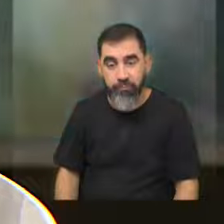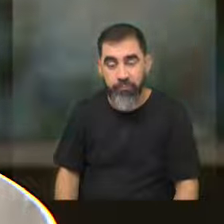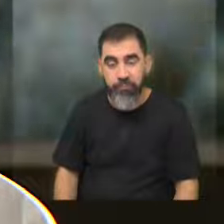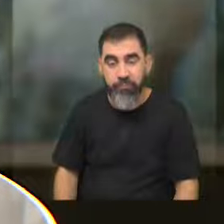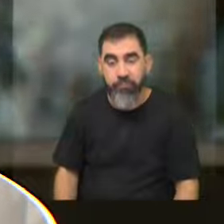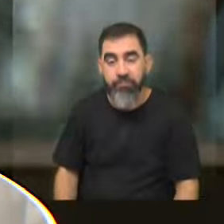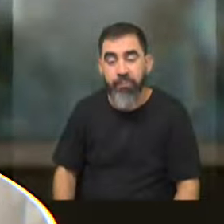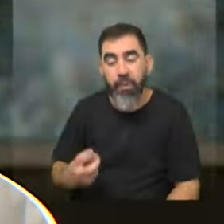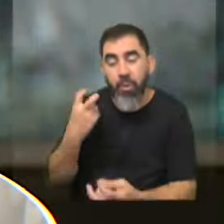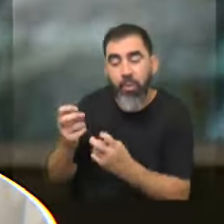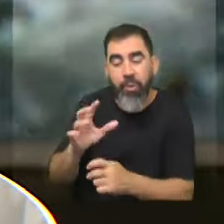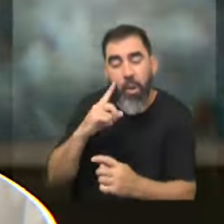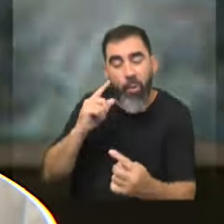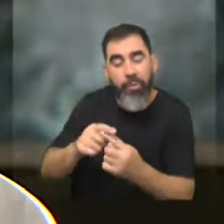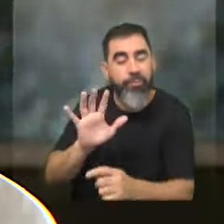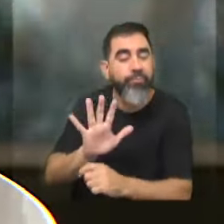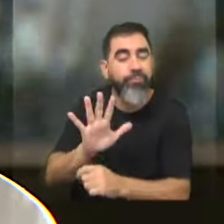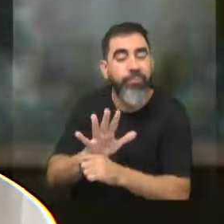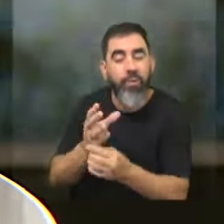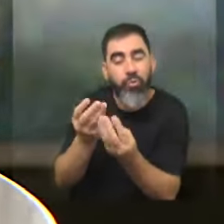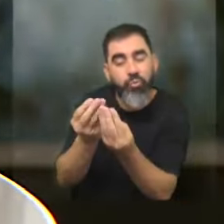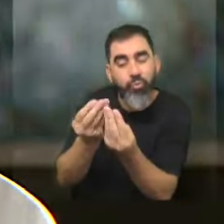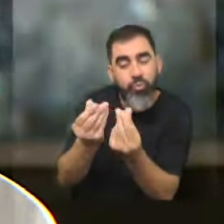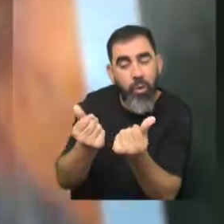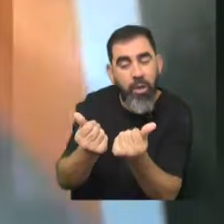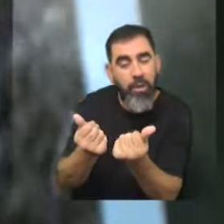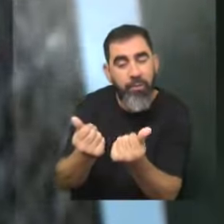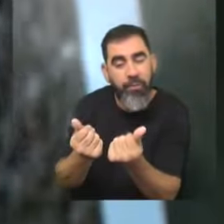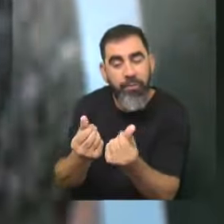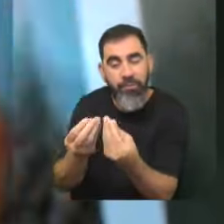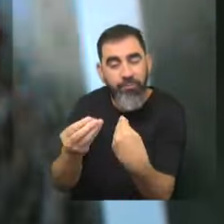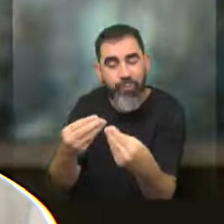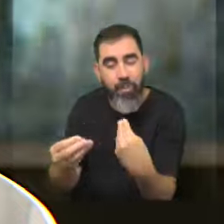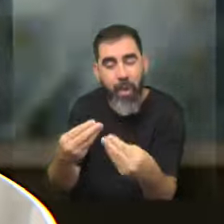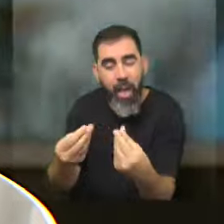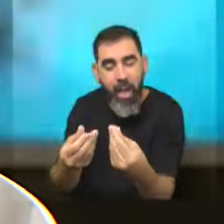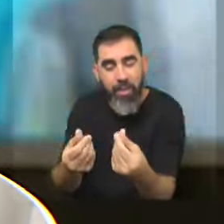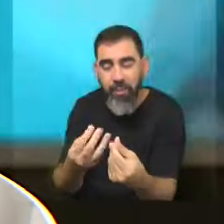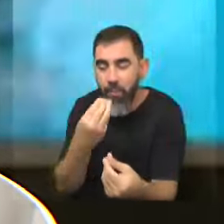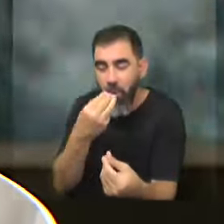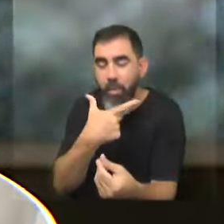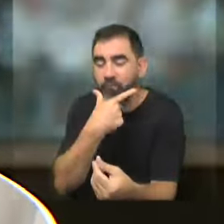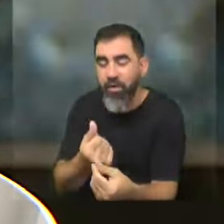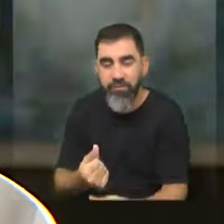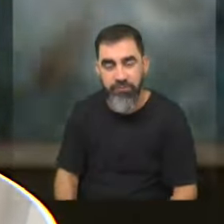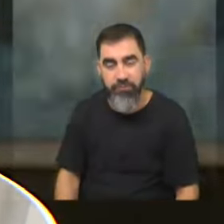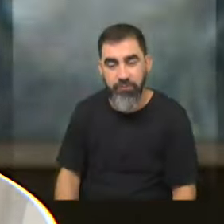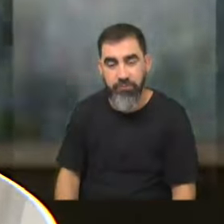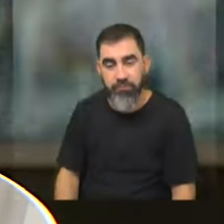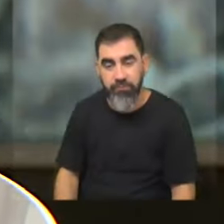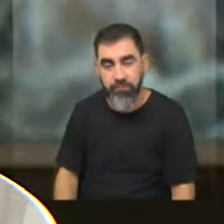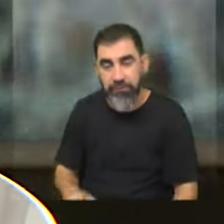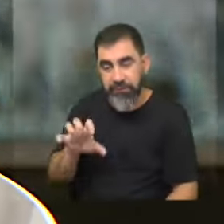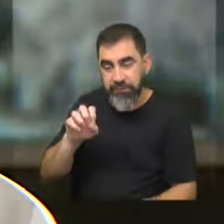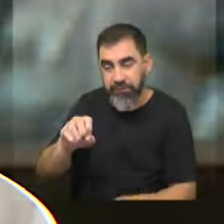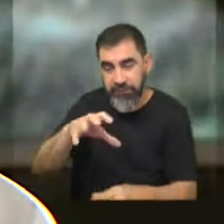bastante, ¿cómo decirle? Suave, tierna, para poderla comer. Ellos lo que hacen es